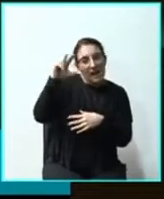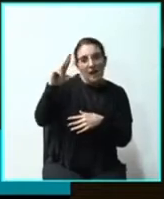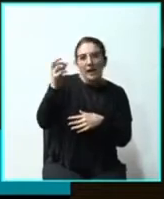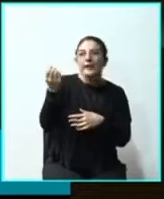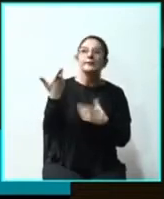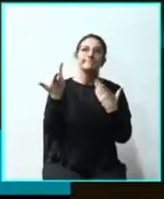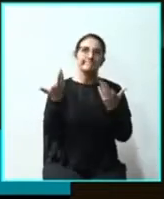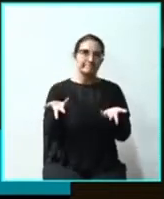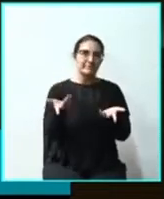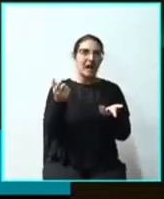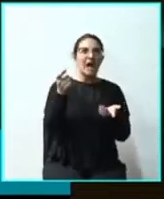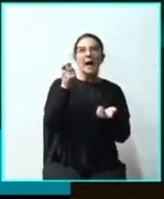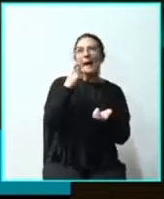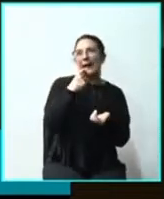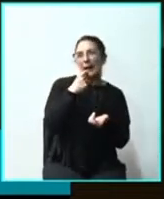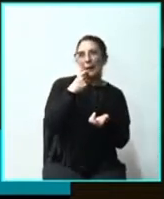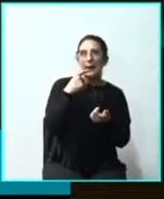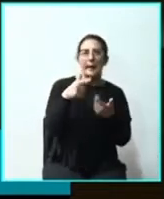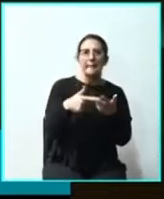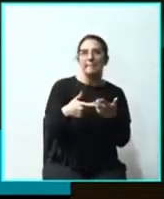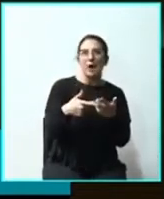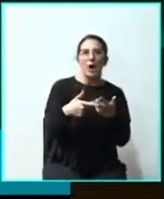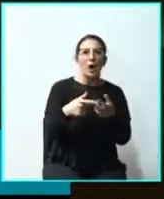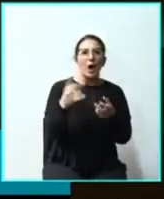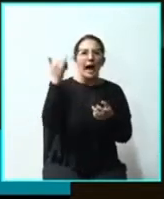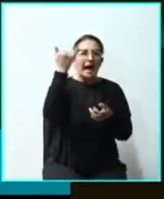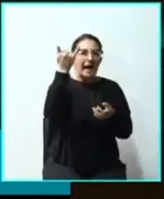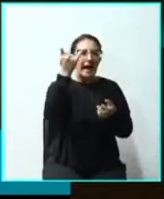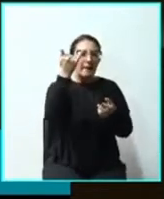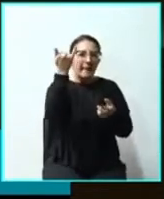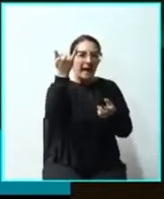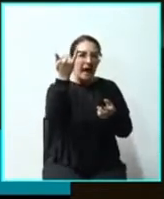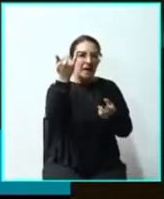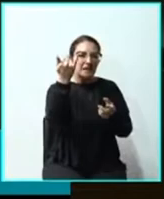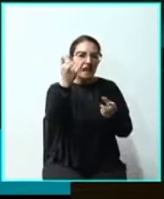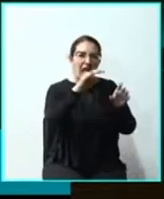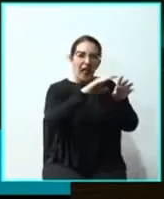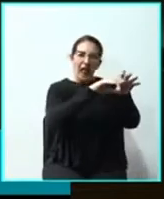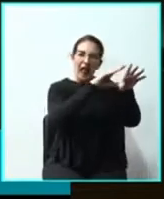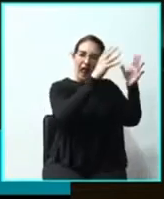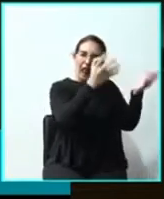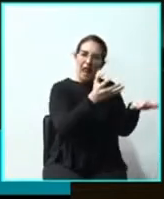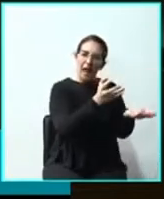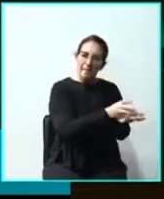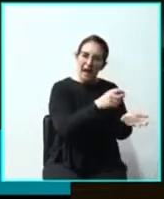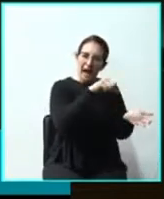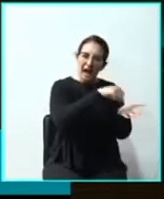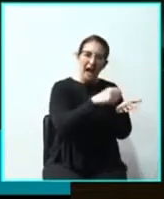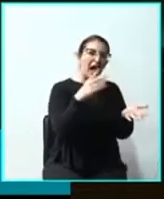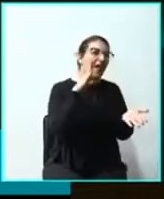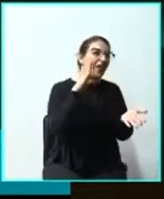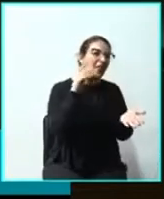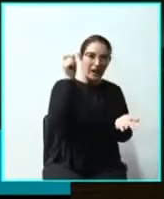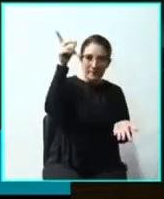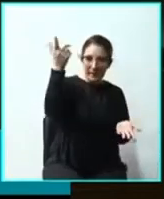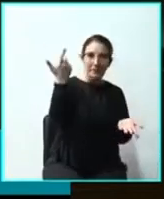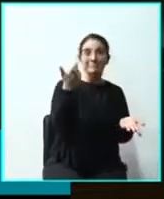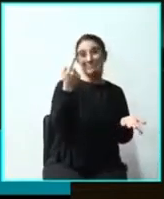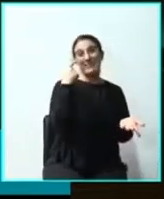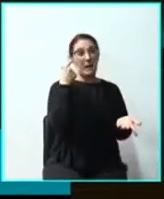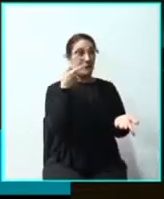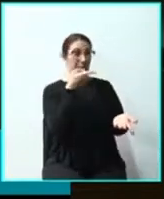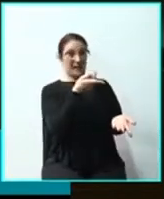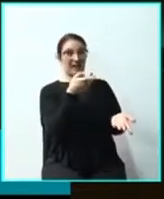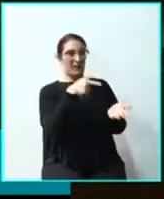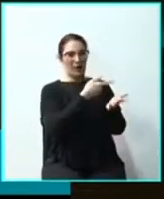identificación en la puerta de la Embajada de Estados Unidos, por ejemplo? Veríamos cómo entraban y salían de ahí Massa, Scioli, Macri, que